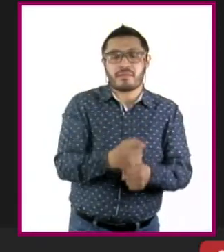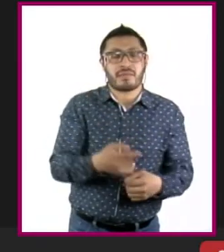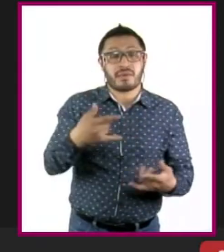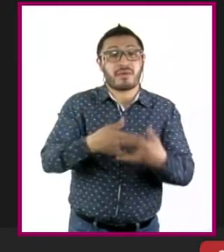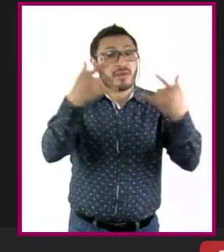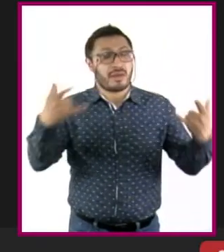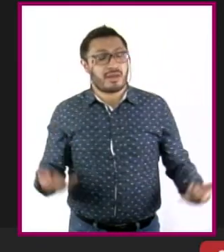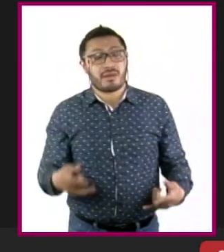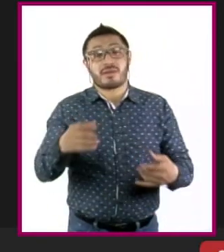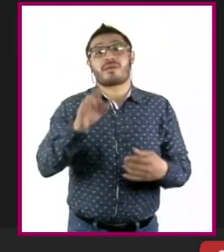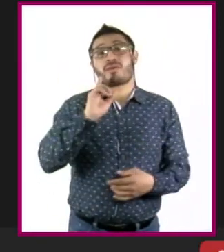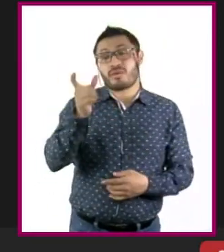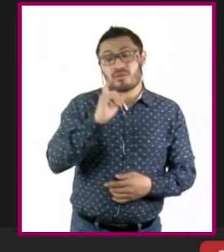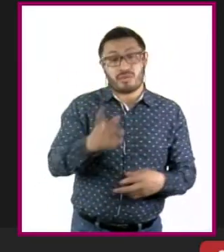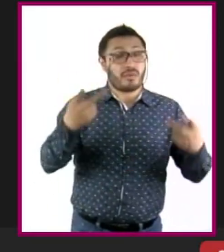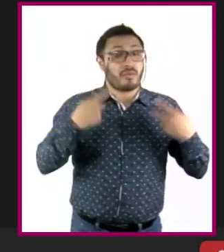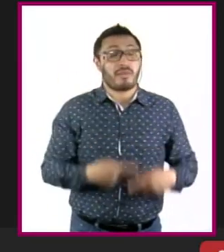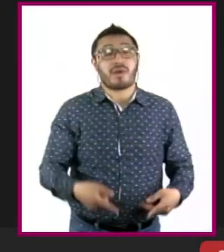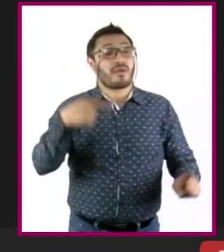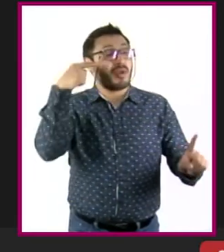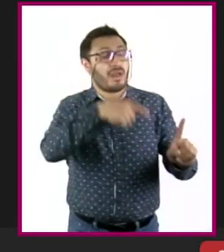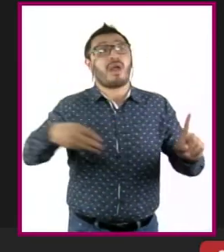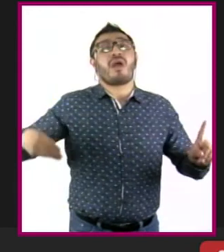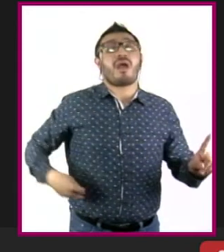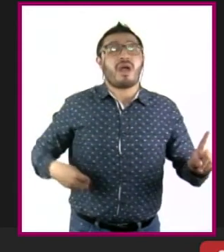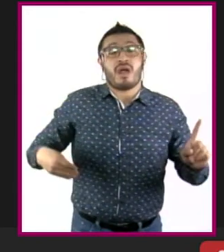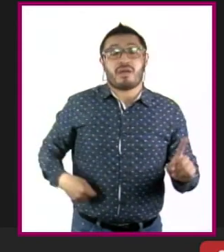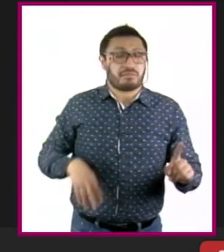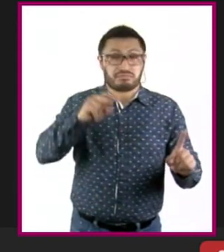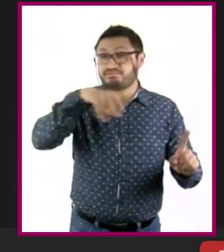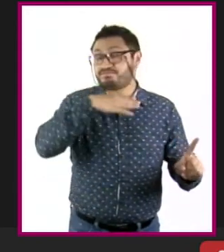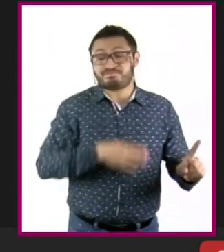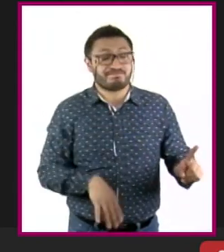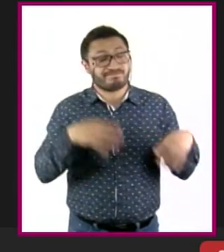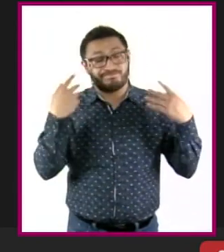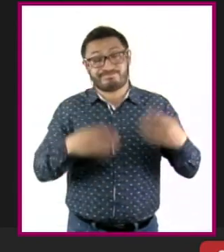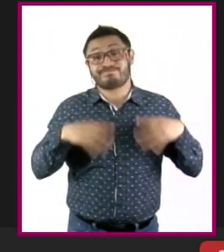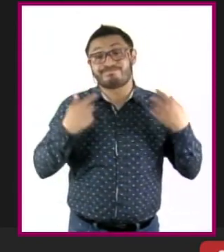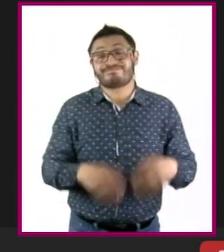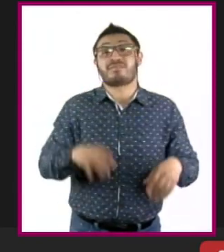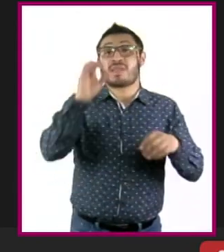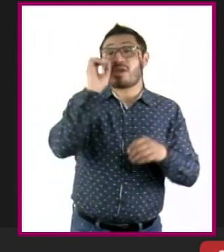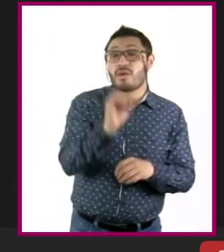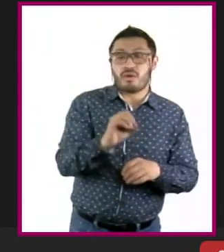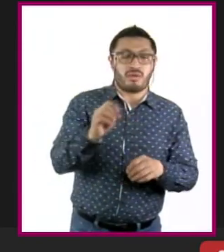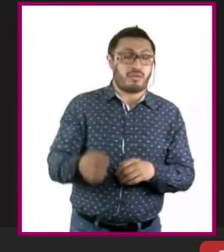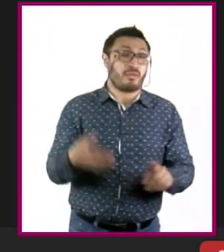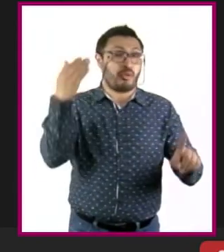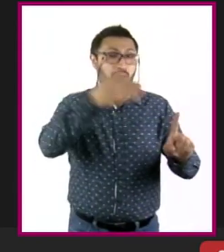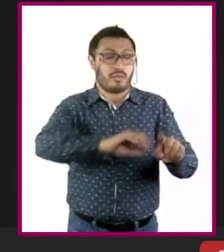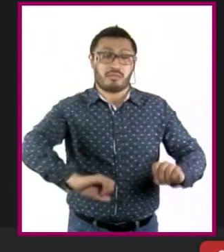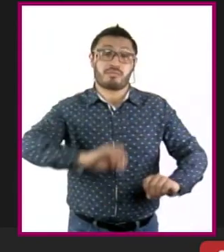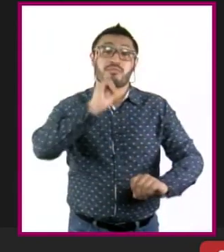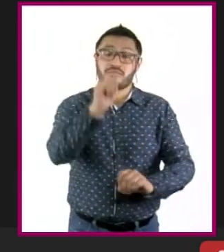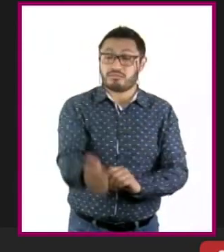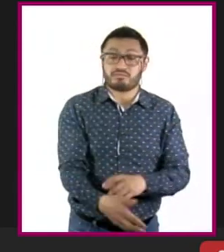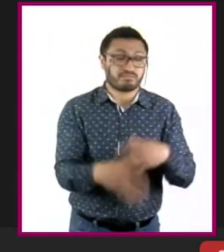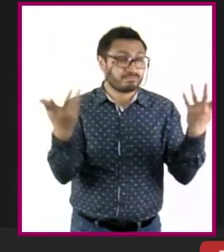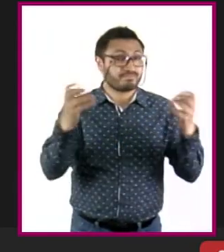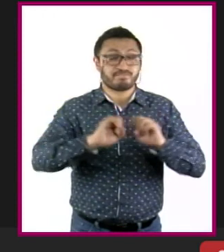del caso en que un acusado fue declarado culpable de manera injusta, o al menos poco objetiva, Luna